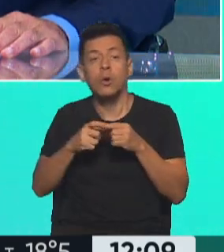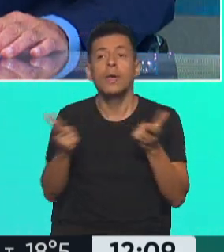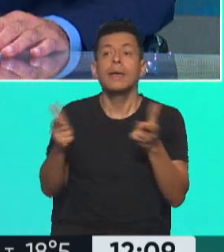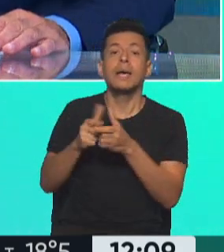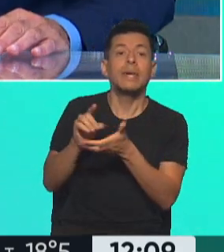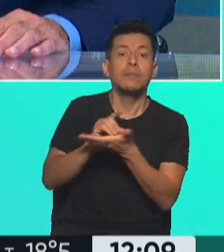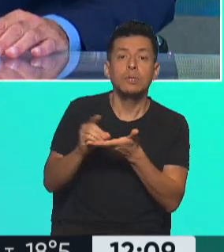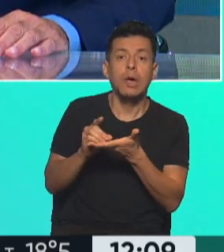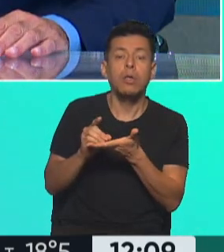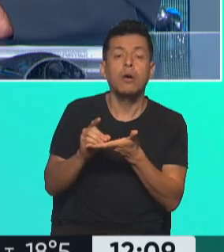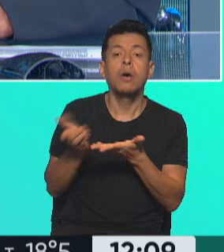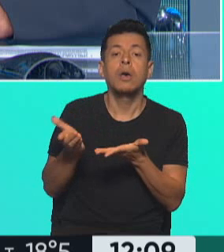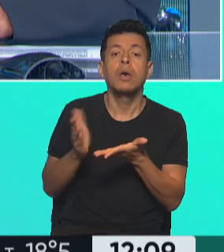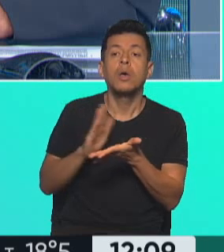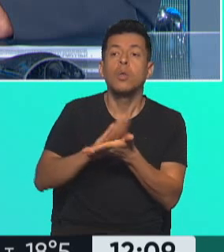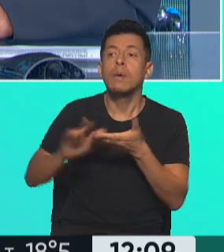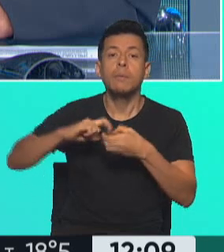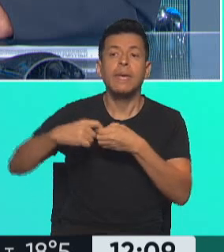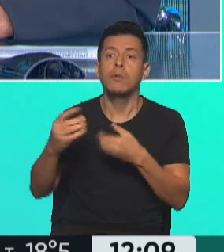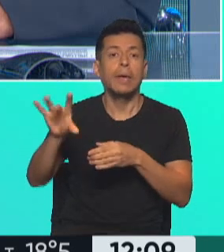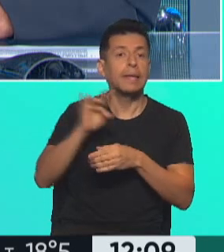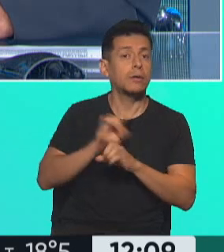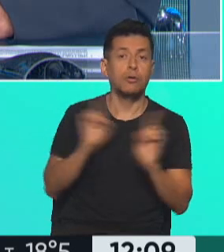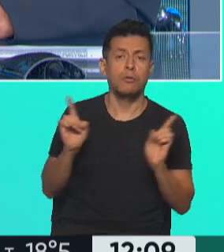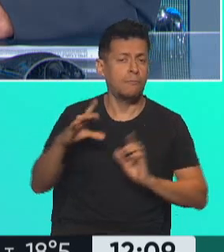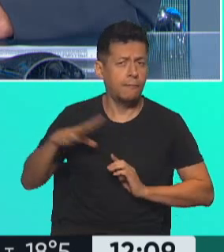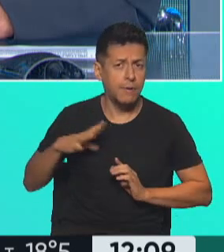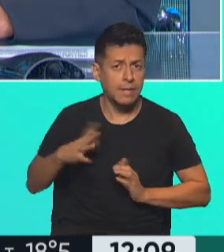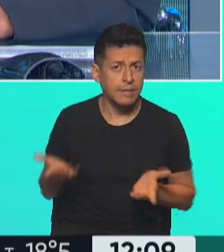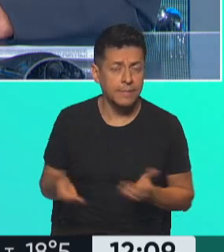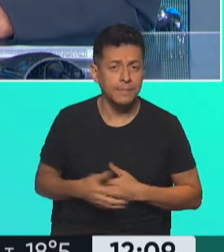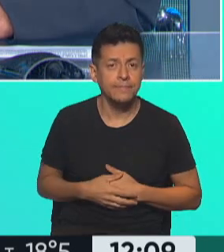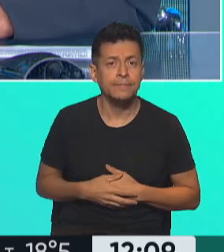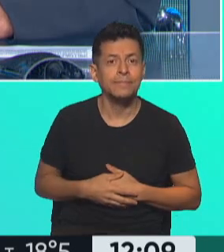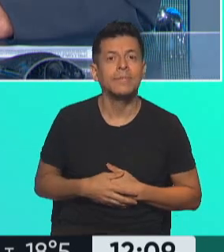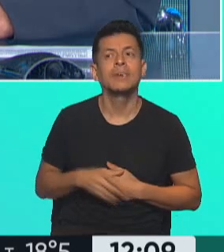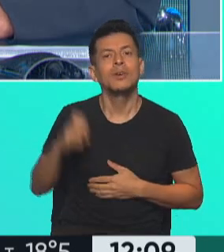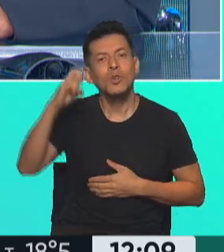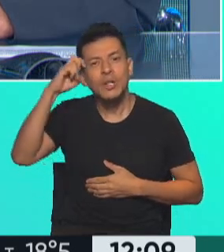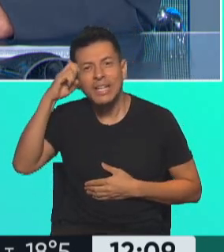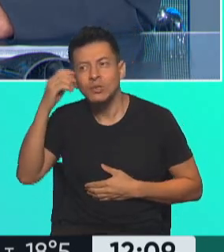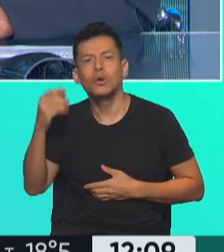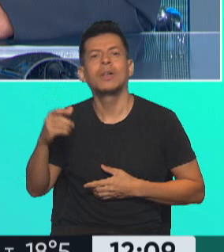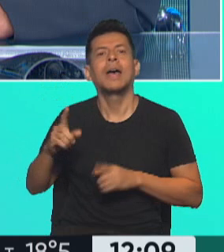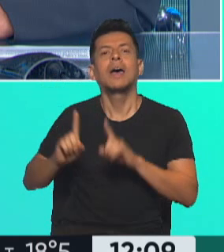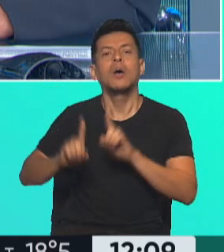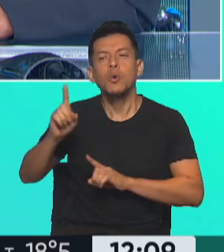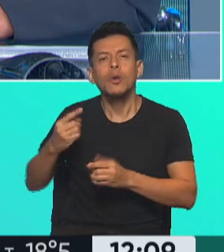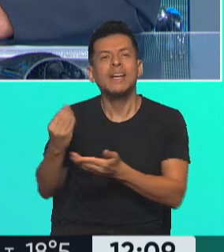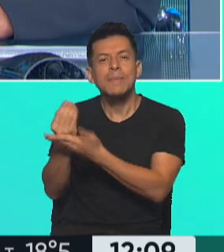Diputados designaron a los integrantes que van a representar al Congreso de la Nación en el Consejo de la Magistratura, con lo cual